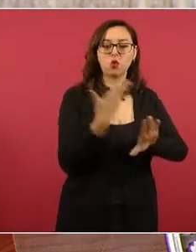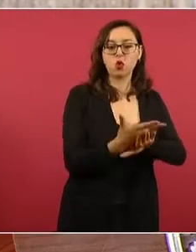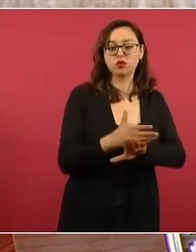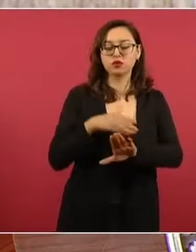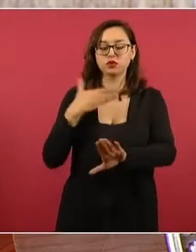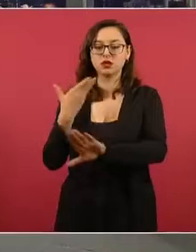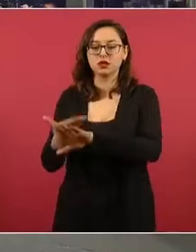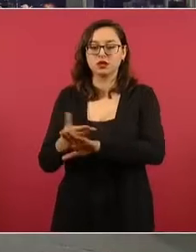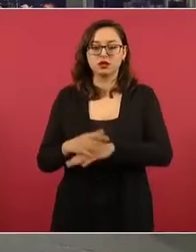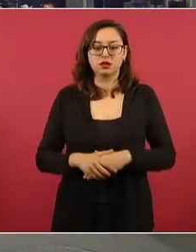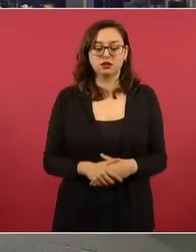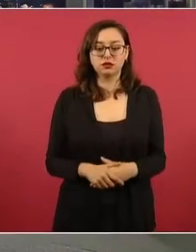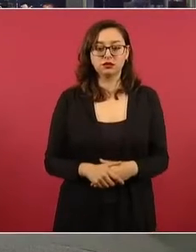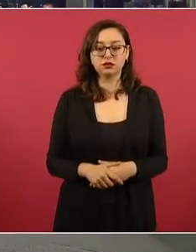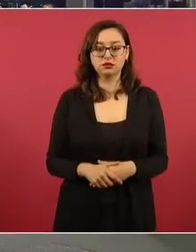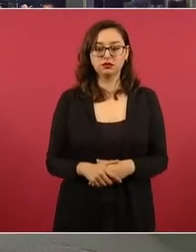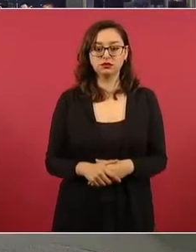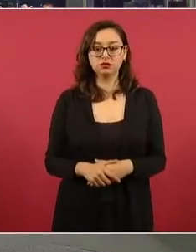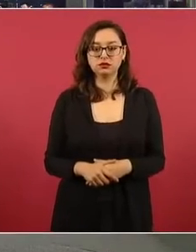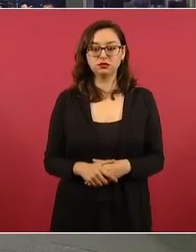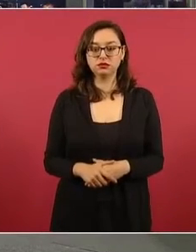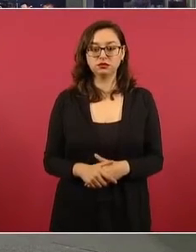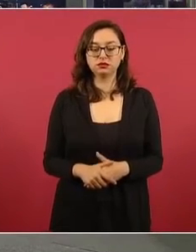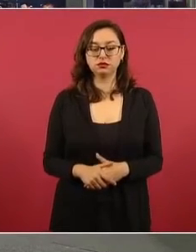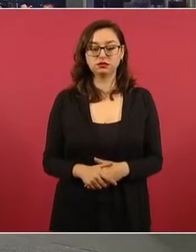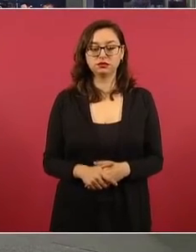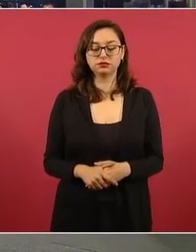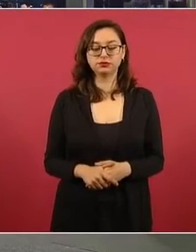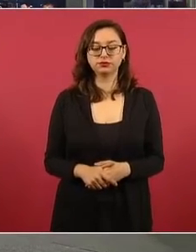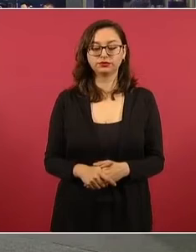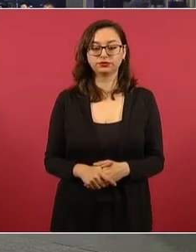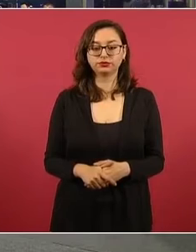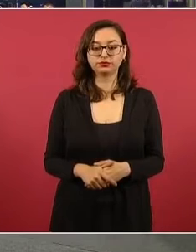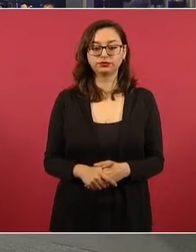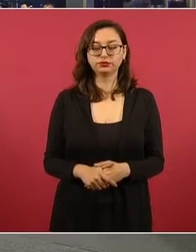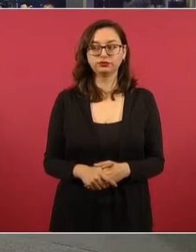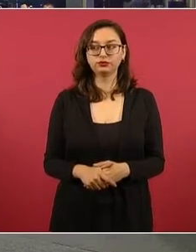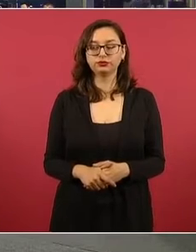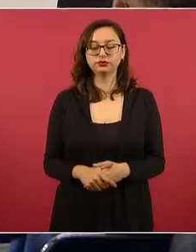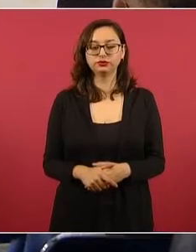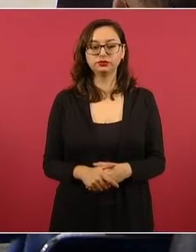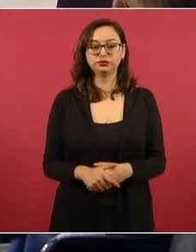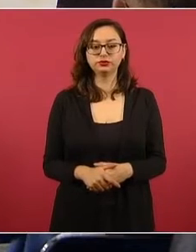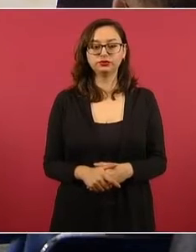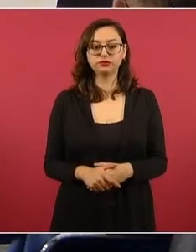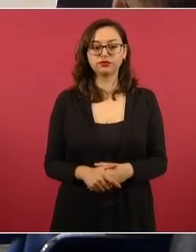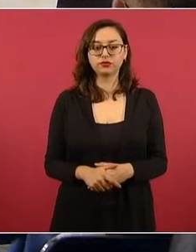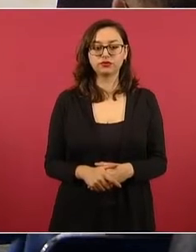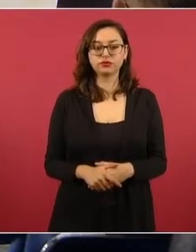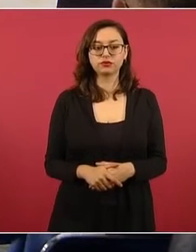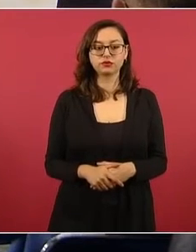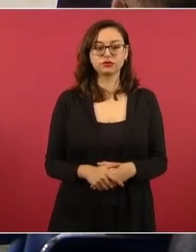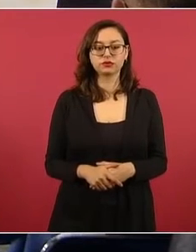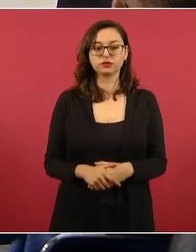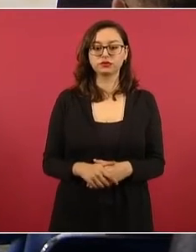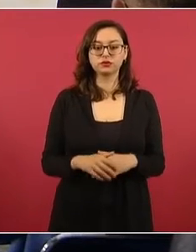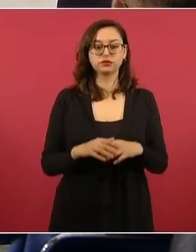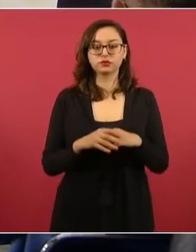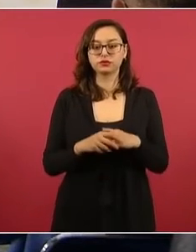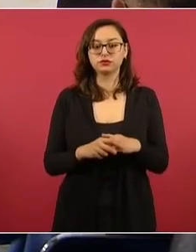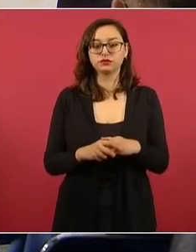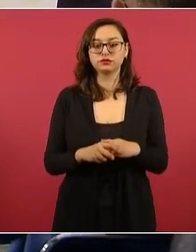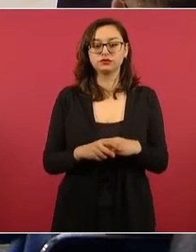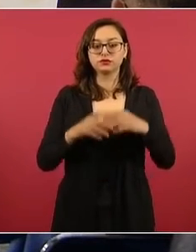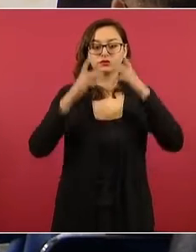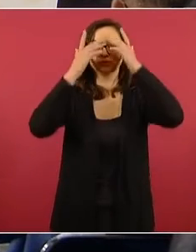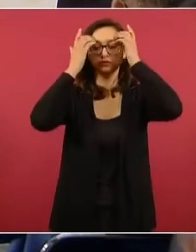Seguridad Nacional hace 2 semanas estuvo ahí en McAllen precisamente y a pregunta expresa a un servidor cómo era la relación con México y me decía que era muy buena, que